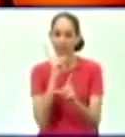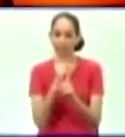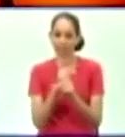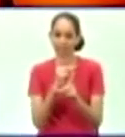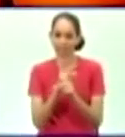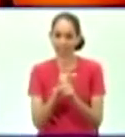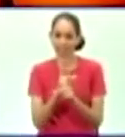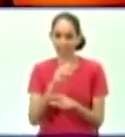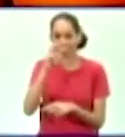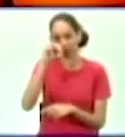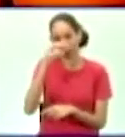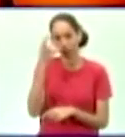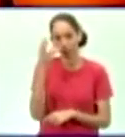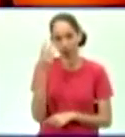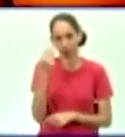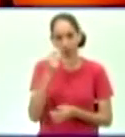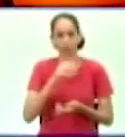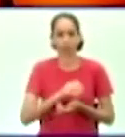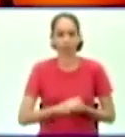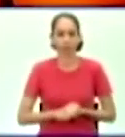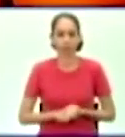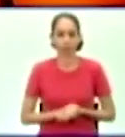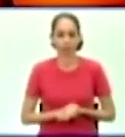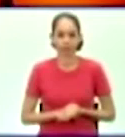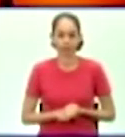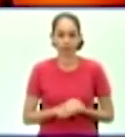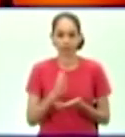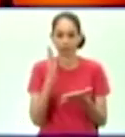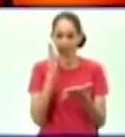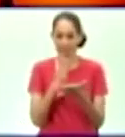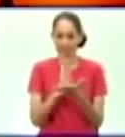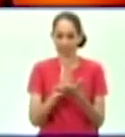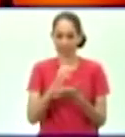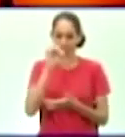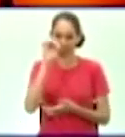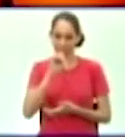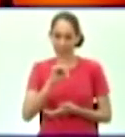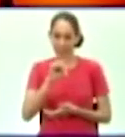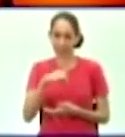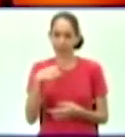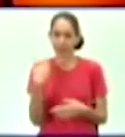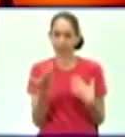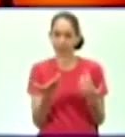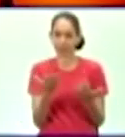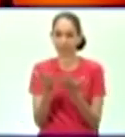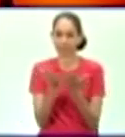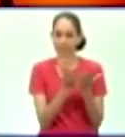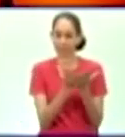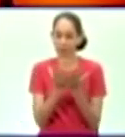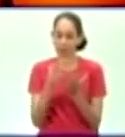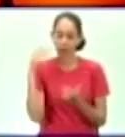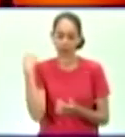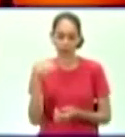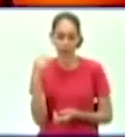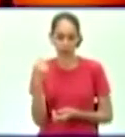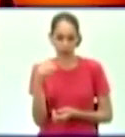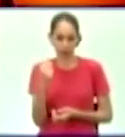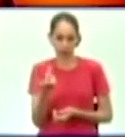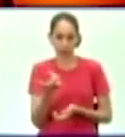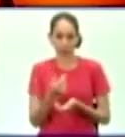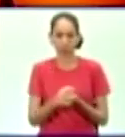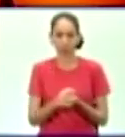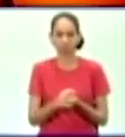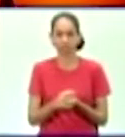saberes matemáticos. En el encuentro de hoy nos vamos a dedicar a ejercitar, o sea, vamos a